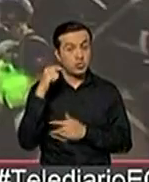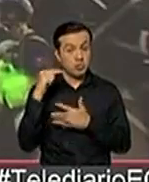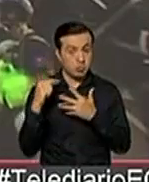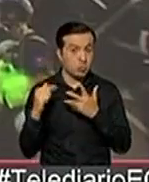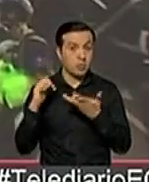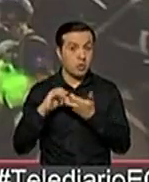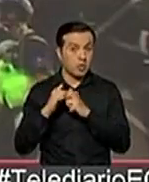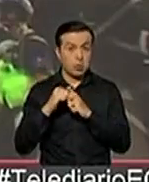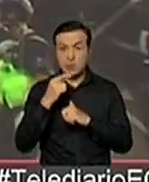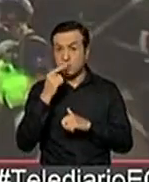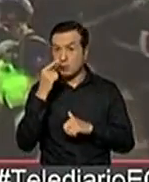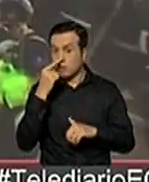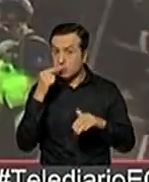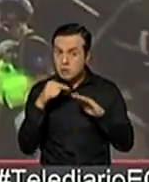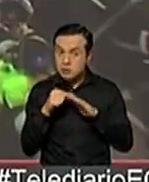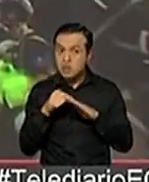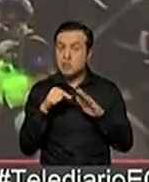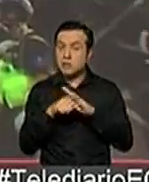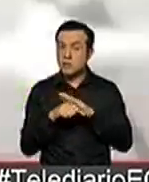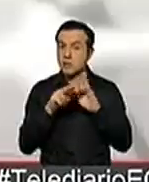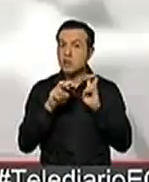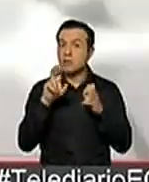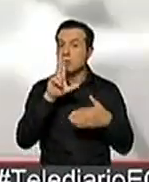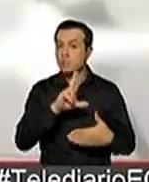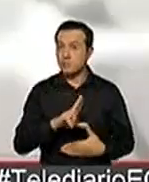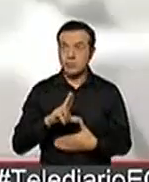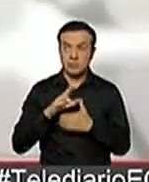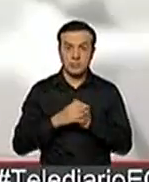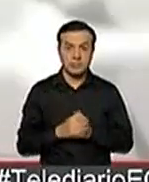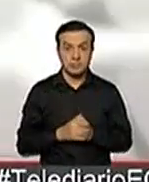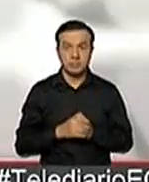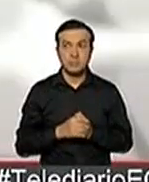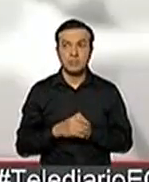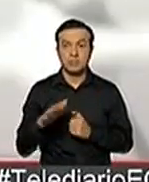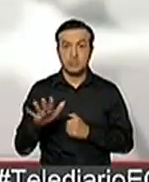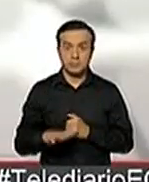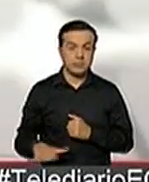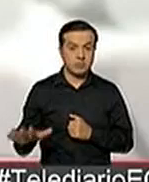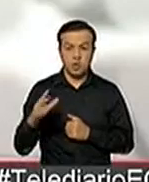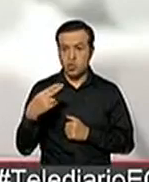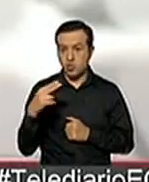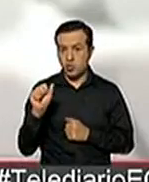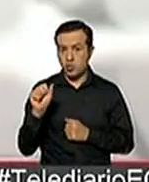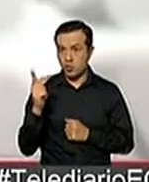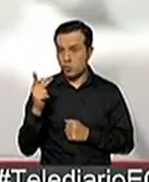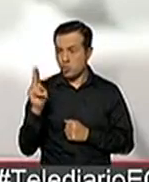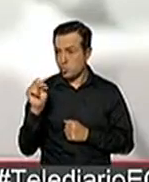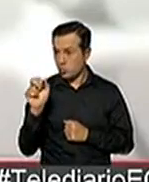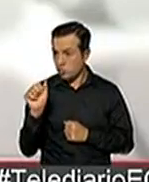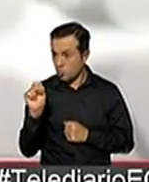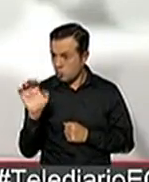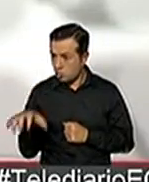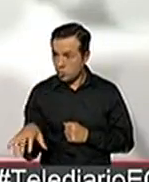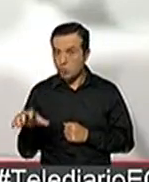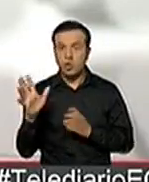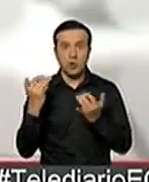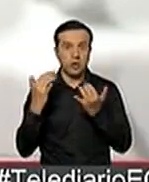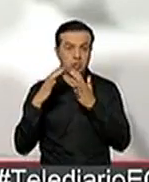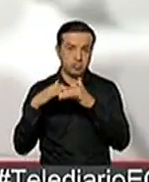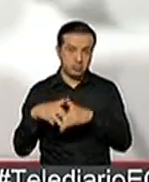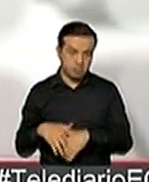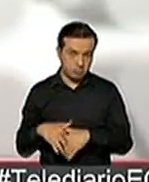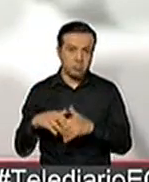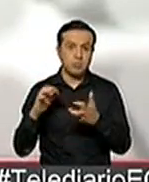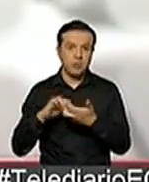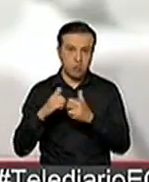que intervienen en Latinoamérica. Hong Kong, una isla boyante en el sudeste asiático, este año va a entrar en una recesión técnica, justamente